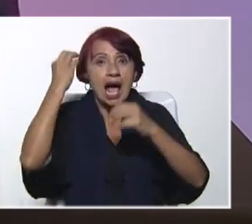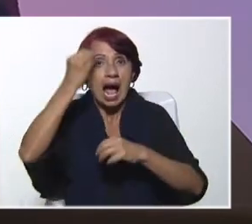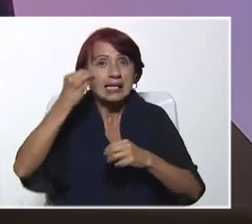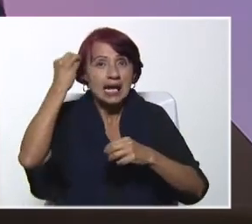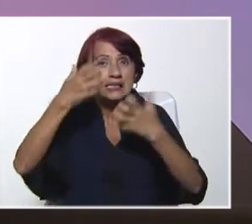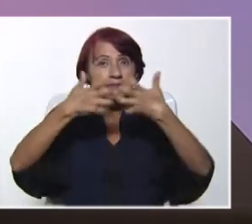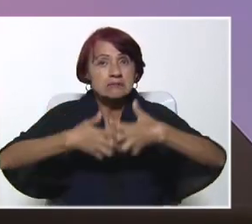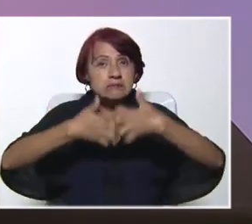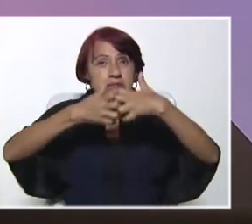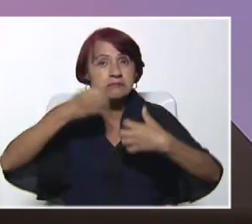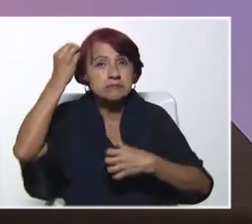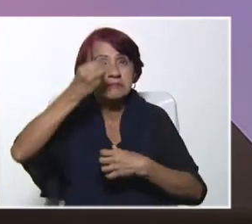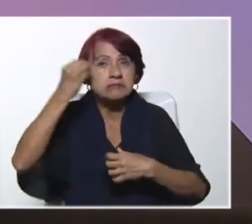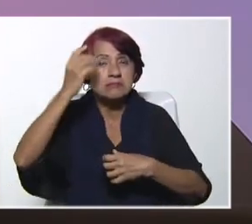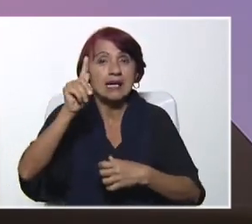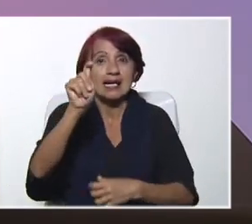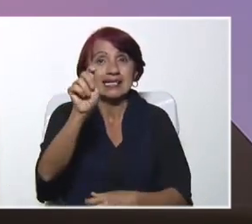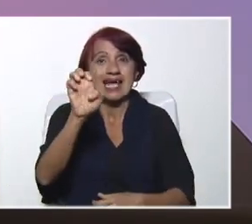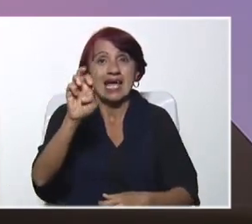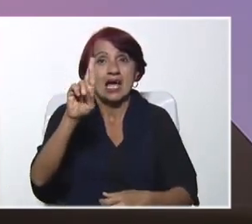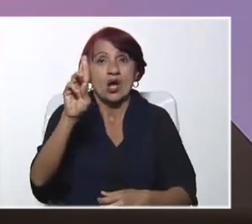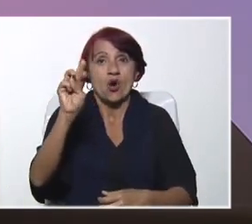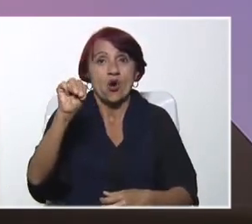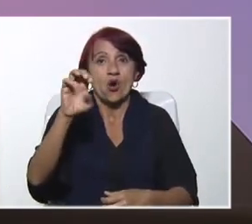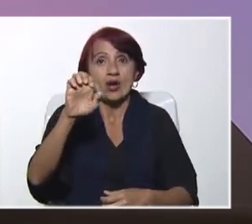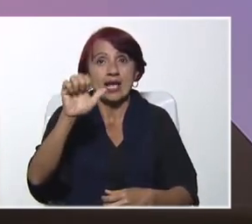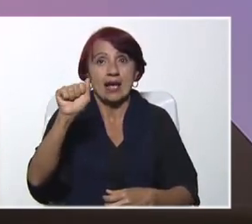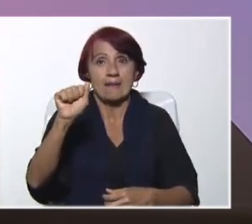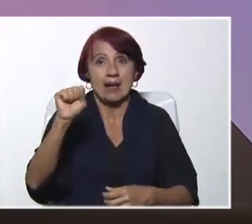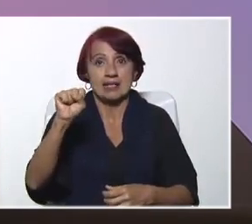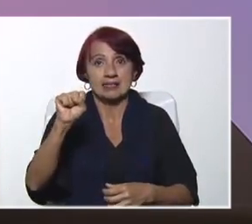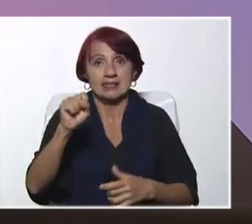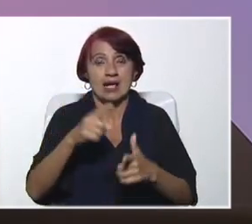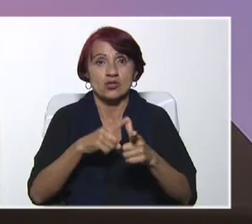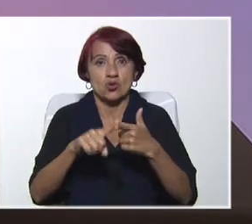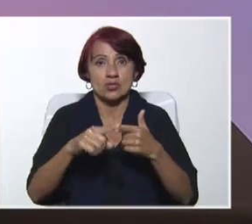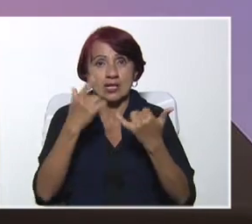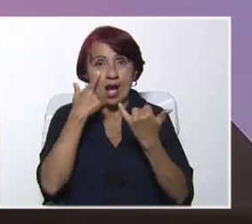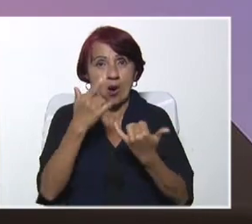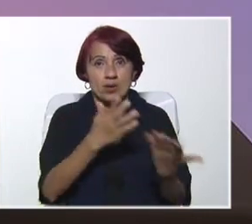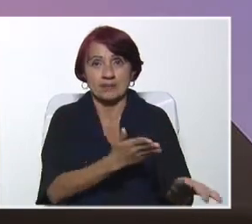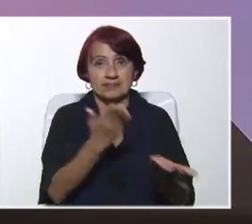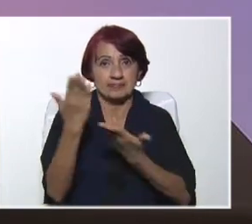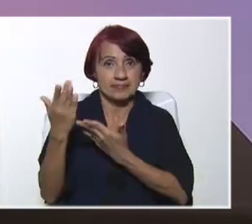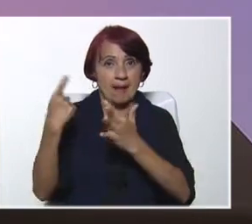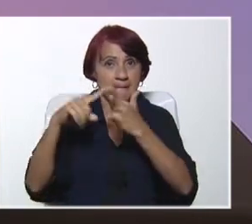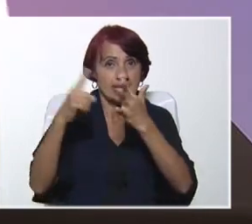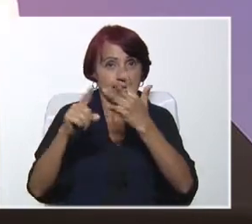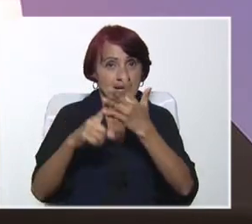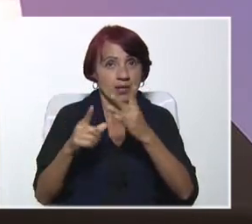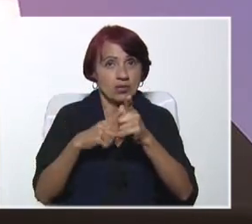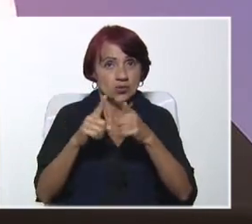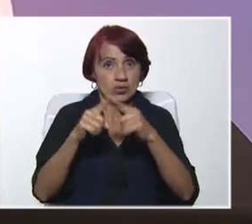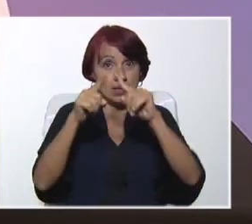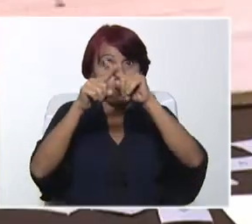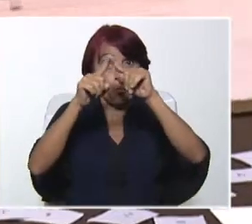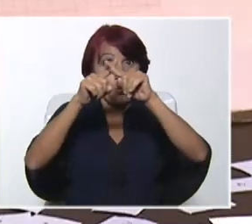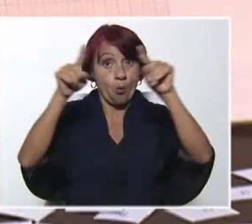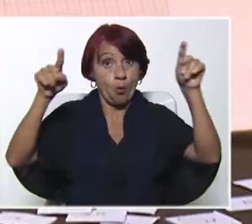analizar los teoremas de Tales. Bien, por acá tengo